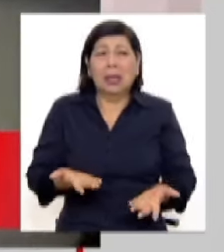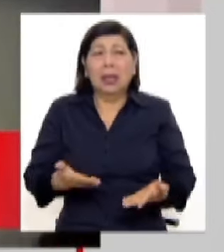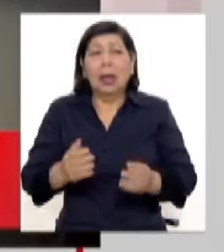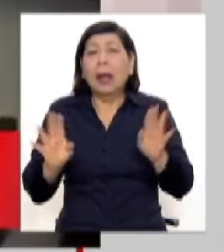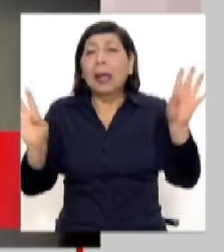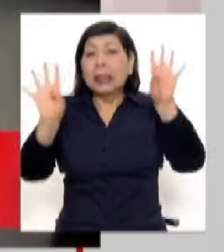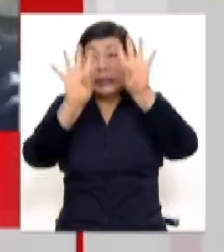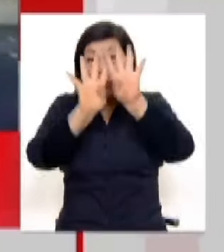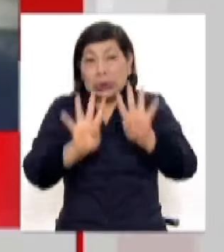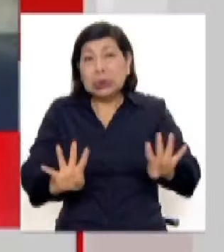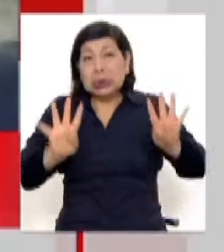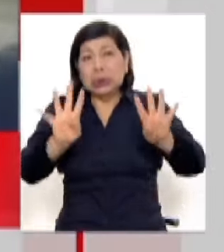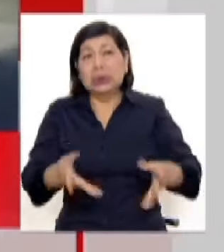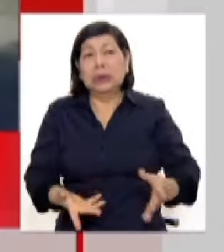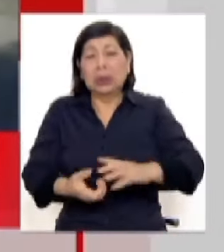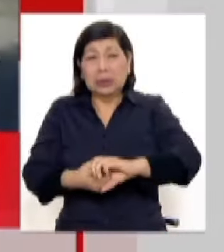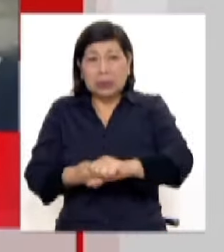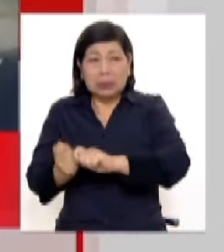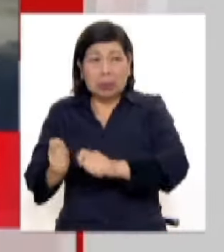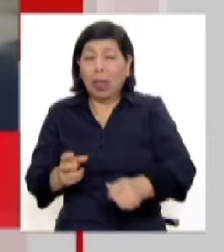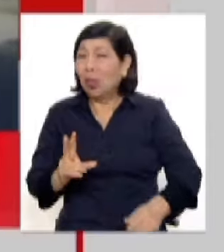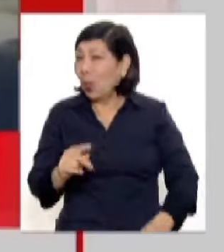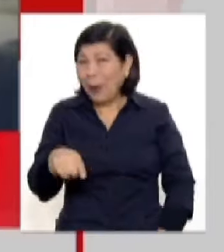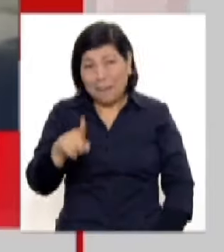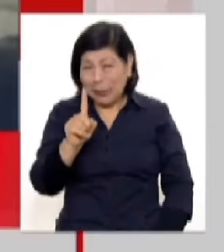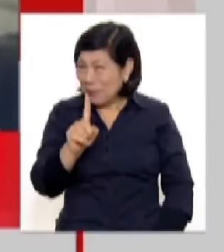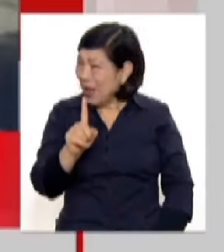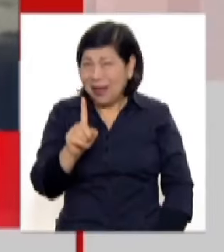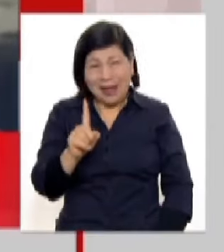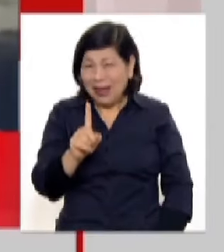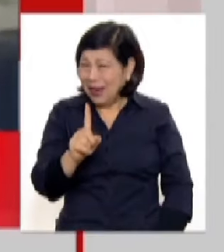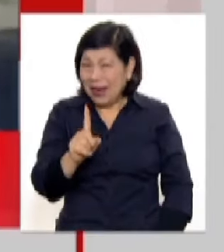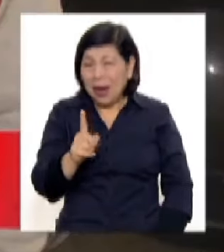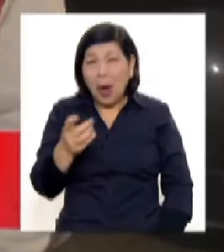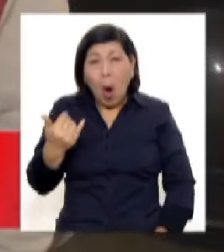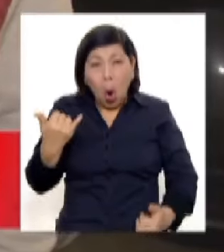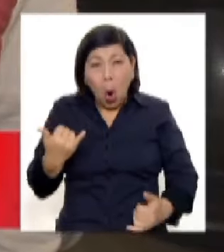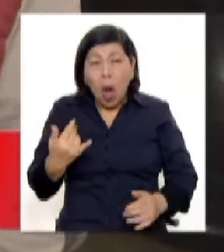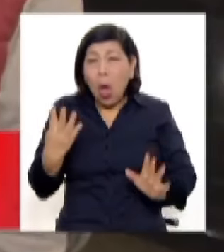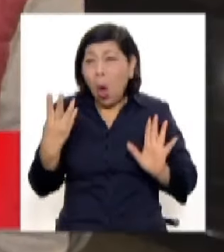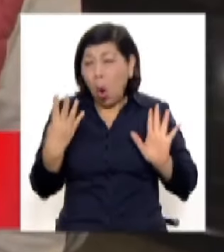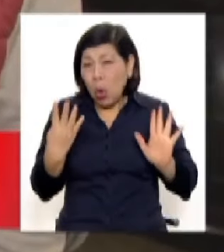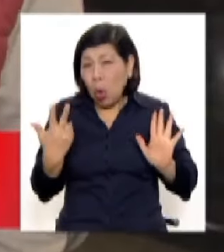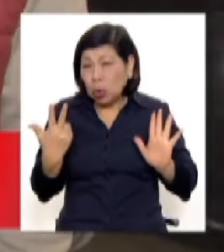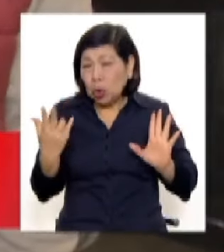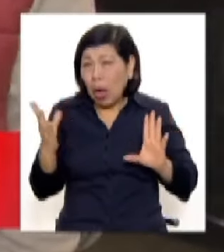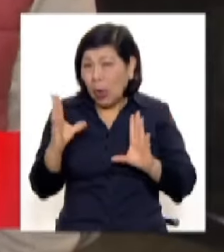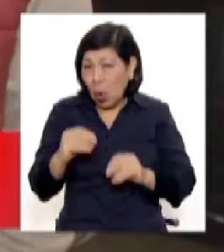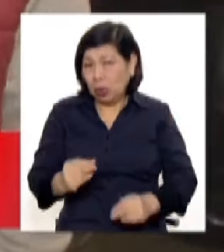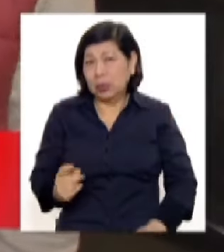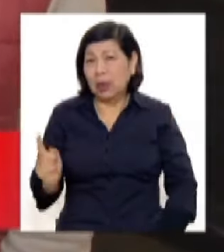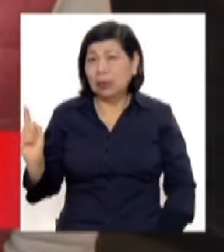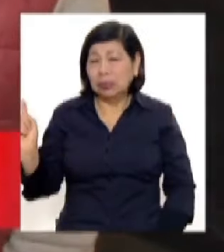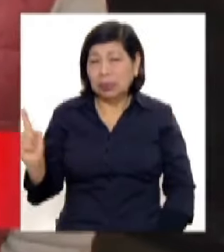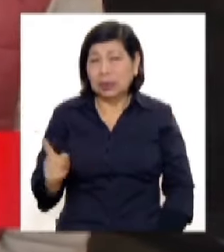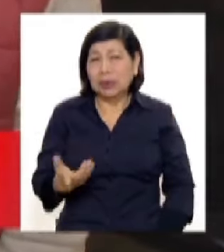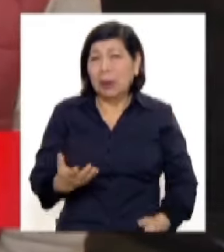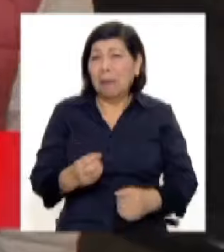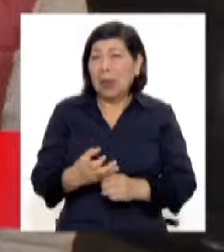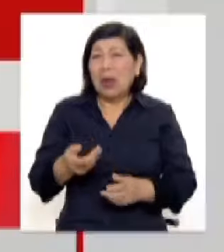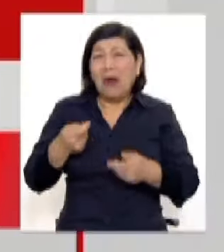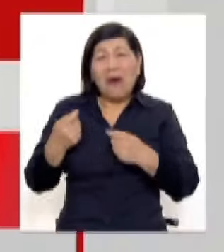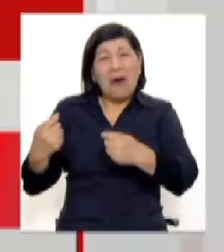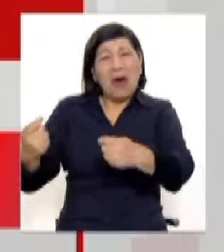nuestra reja, han venido con armas. Ya no es la primera vez, el partido es el día de hoy a las 8 de la noche. Han venido 2:30 de la madrugada